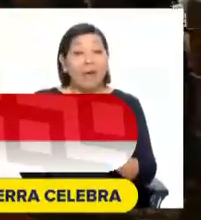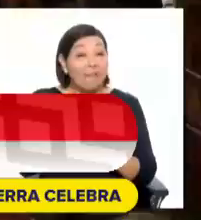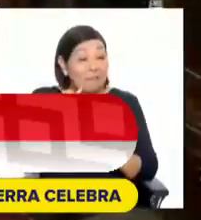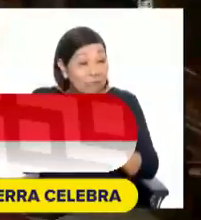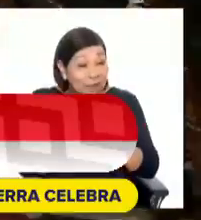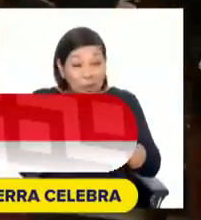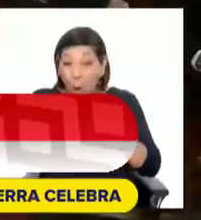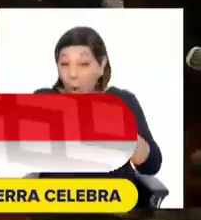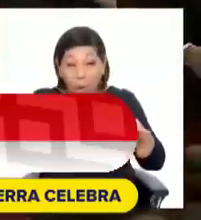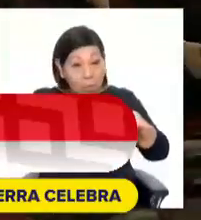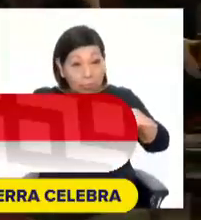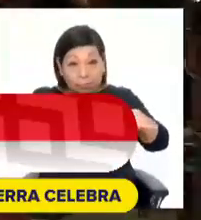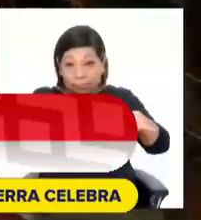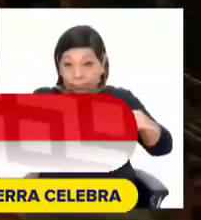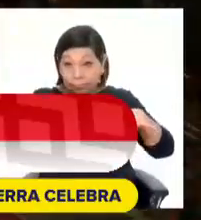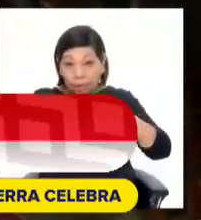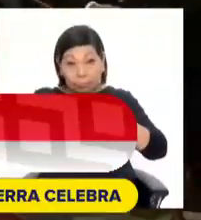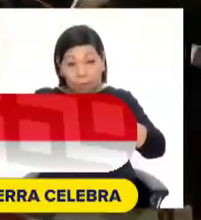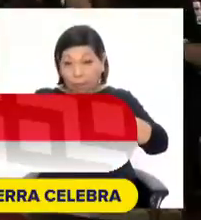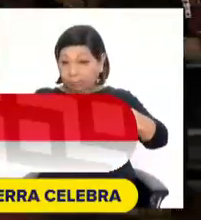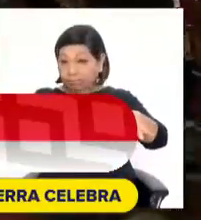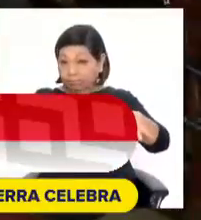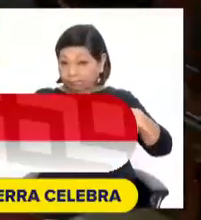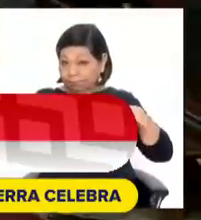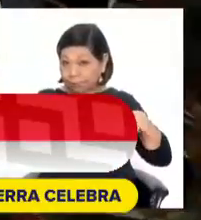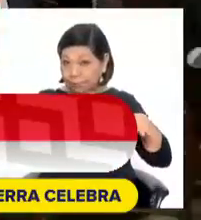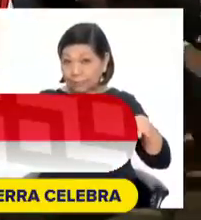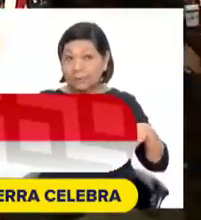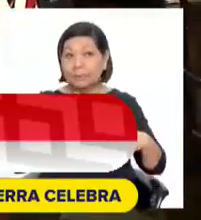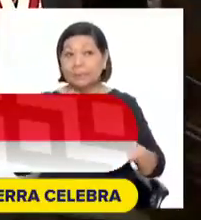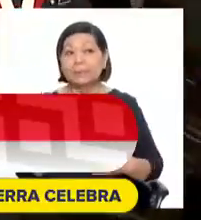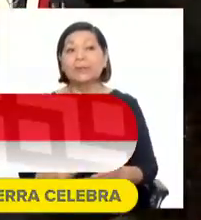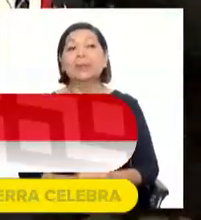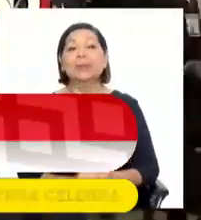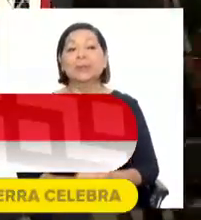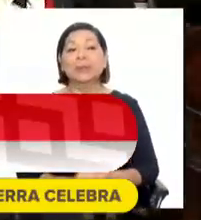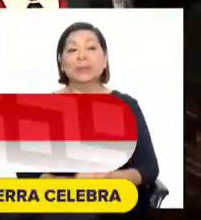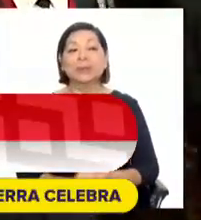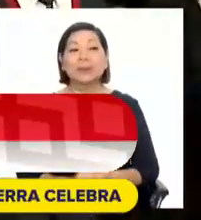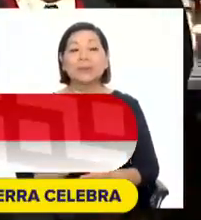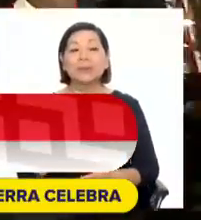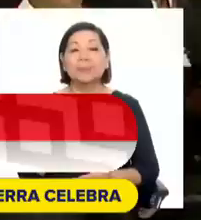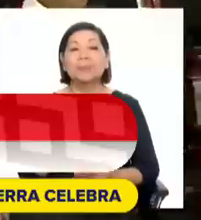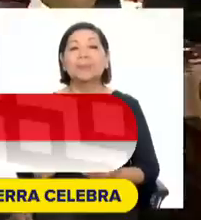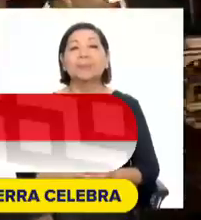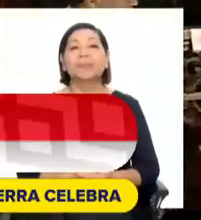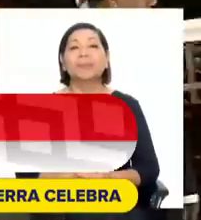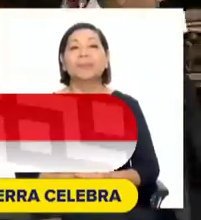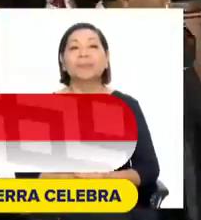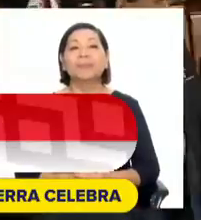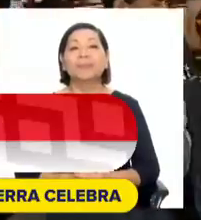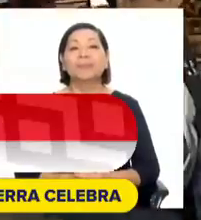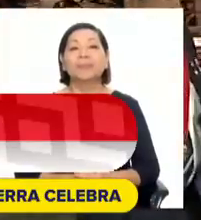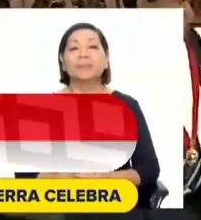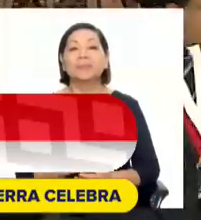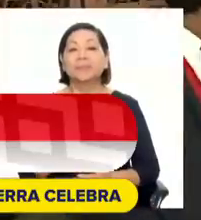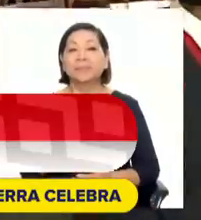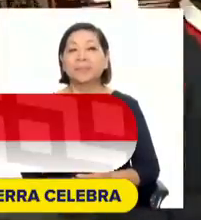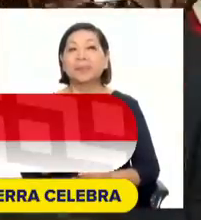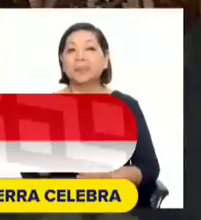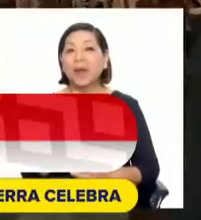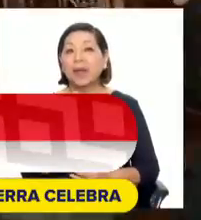indicar que va a ser cuando los integrantes, los ministros, retornen a Palacio de Gobierno, se va a tomar